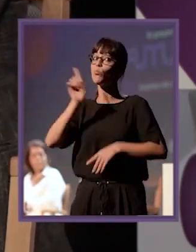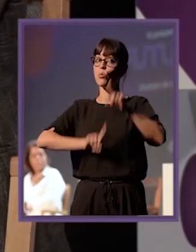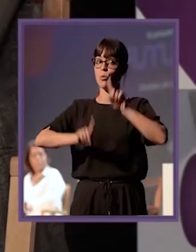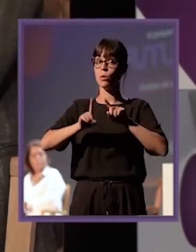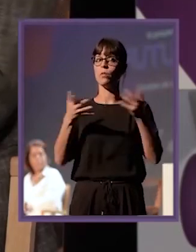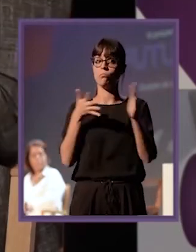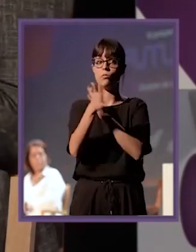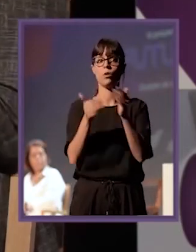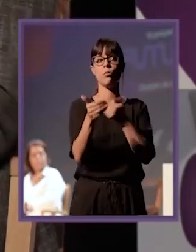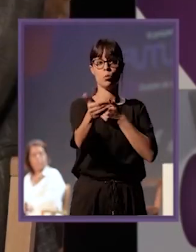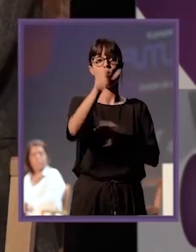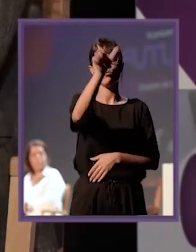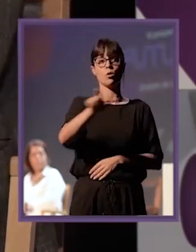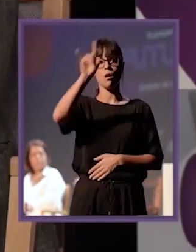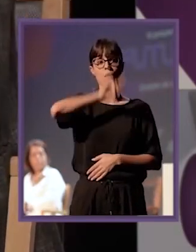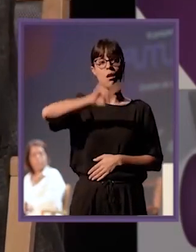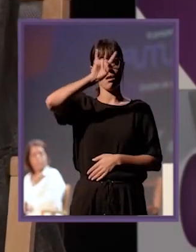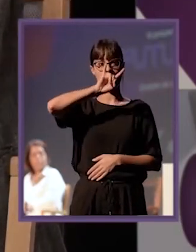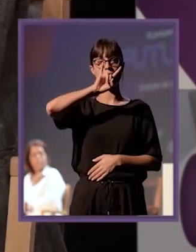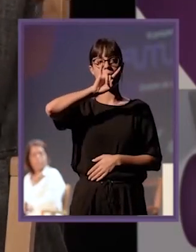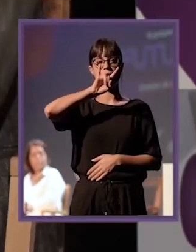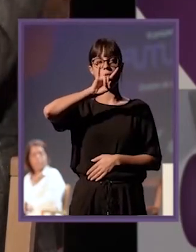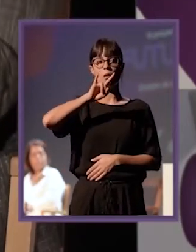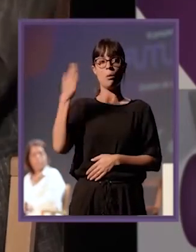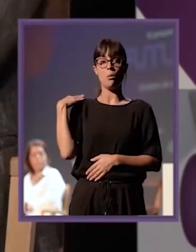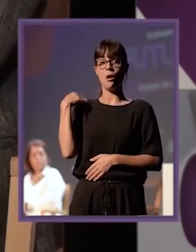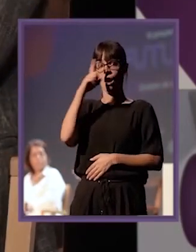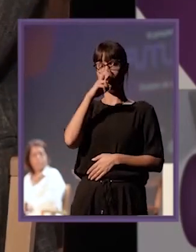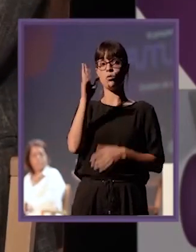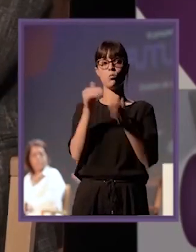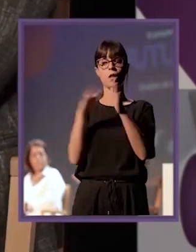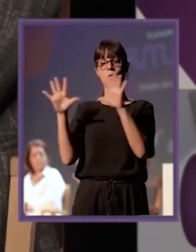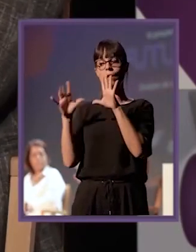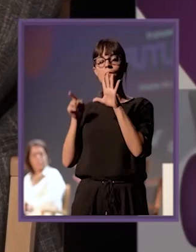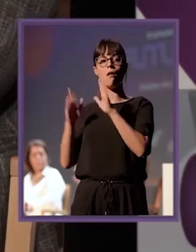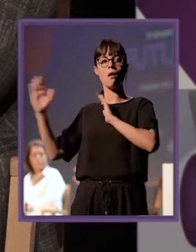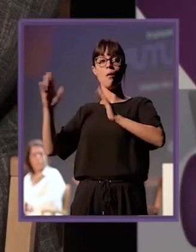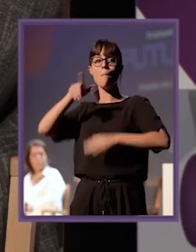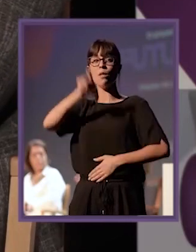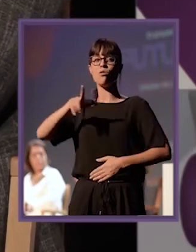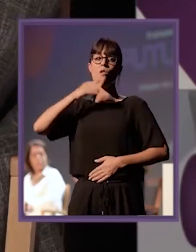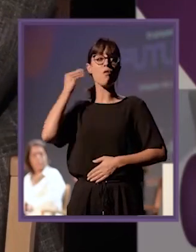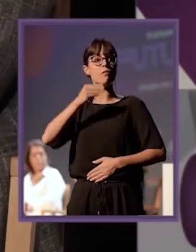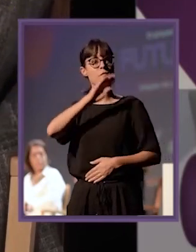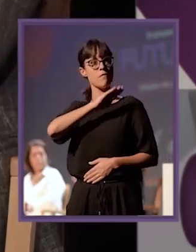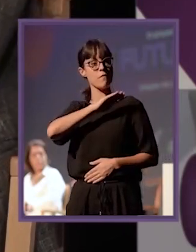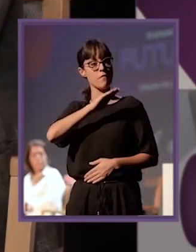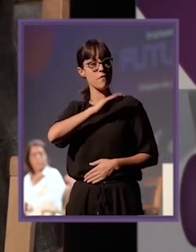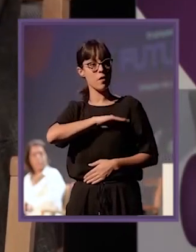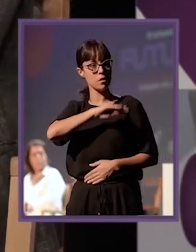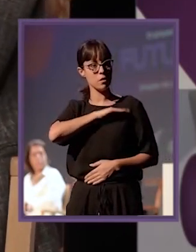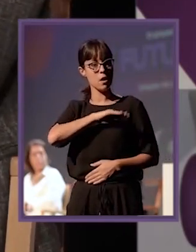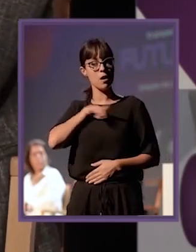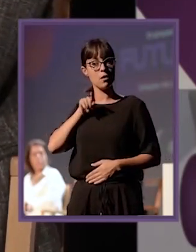efectivamente envejecida. La población canaria había sido una población joven hasta el año 2010. En el año 2010 se da un